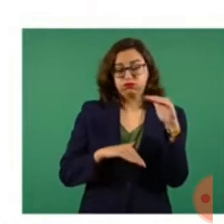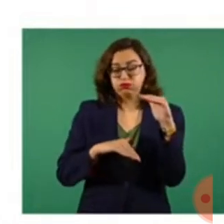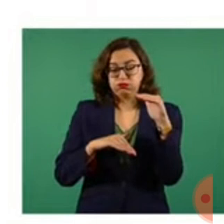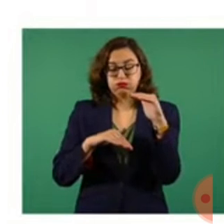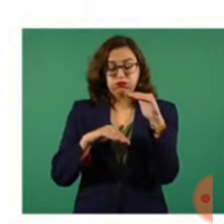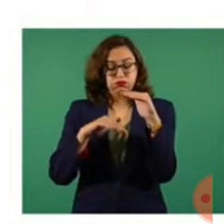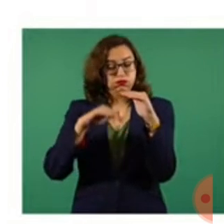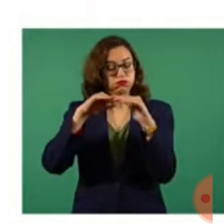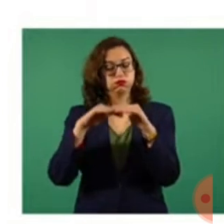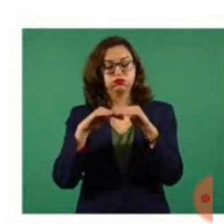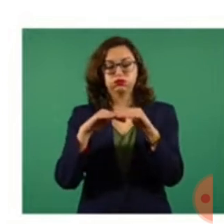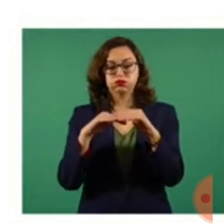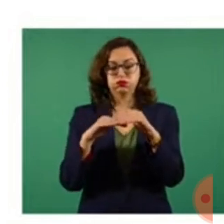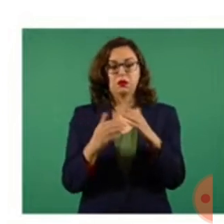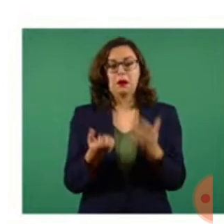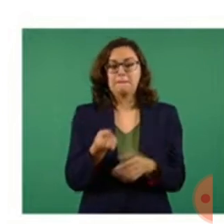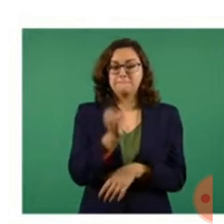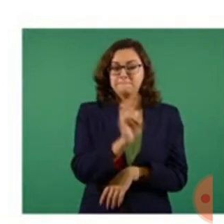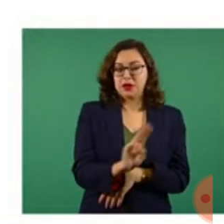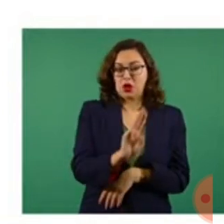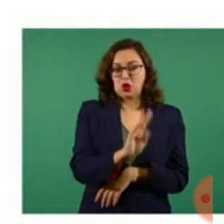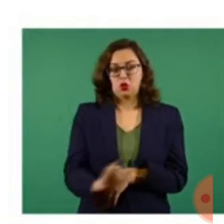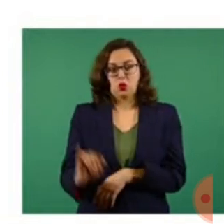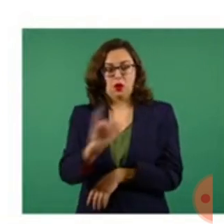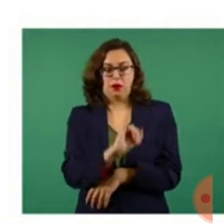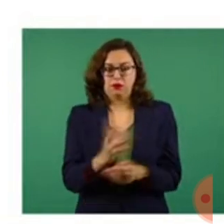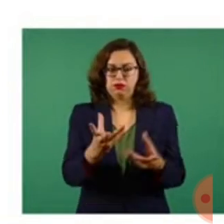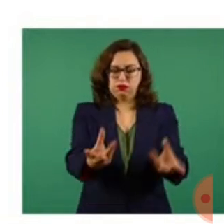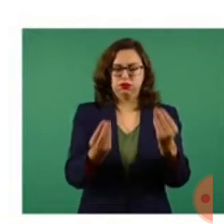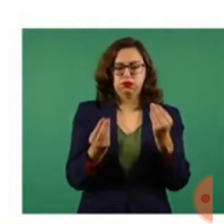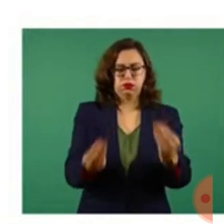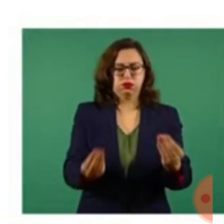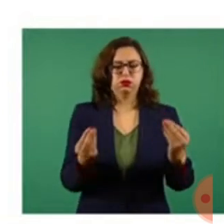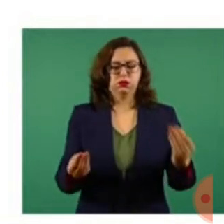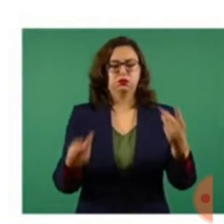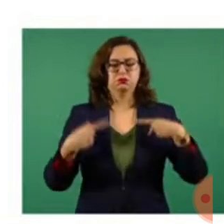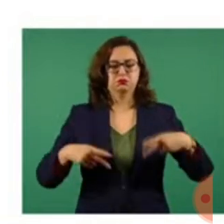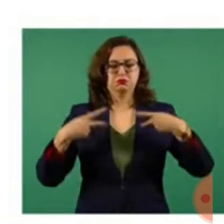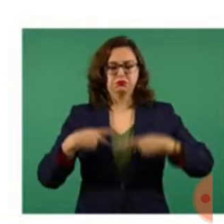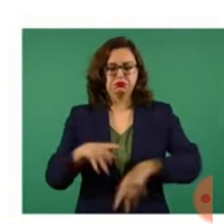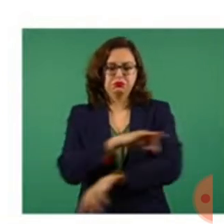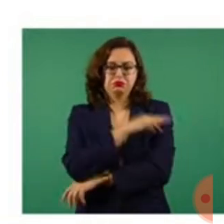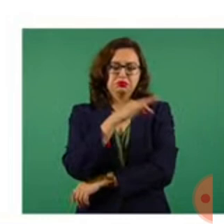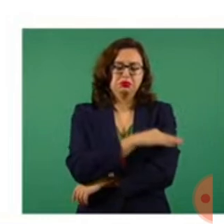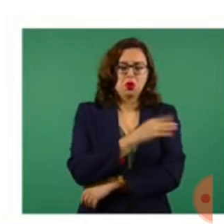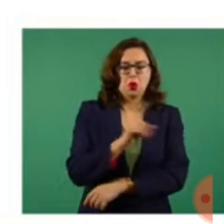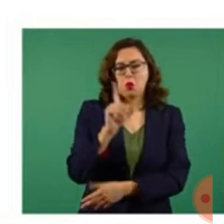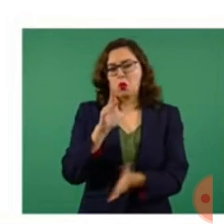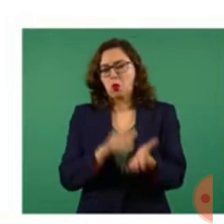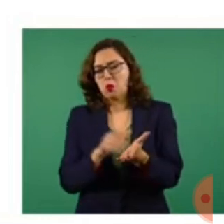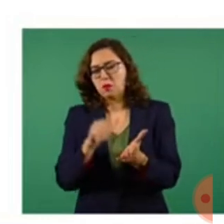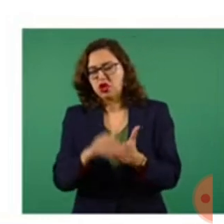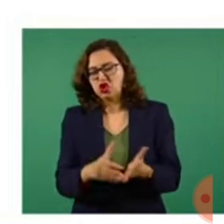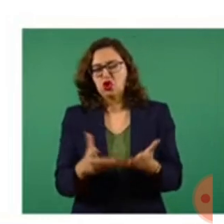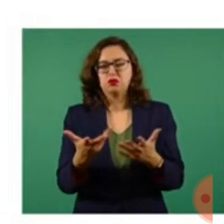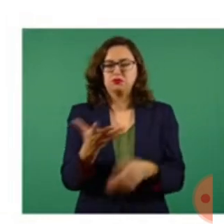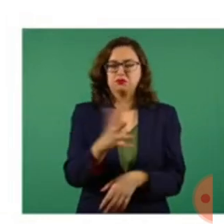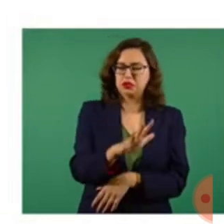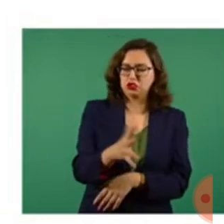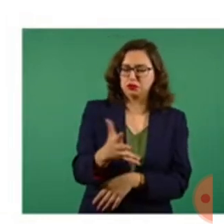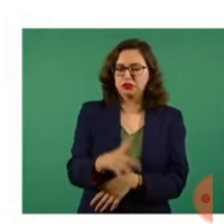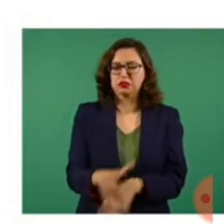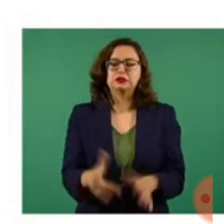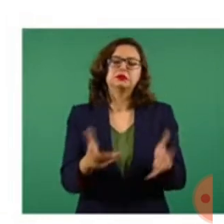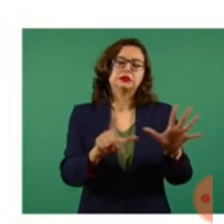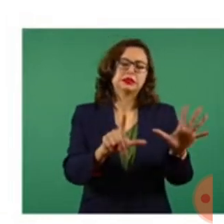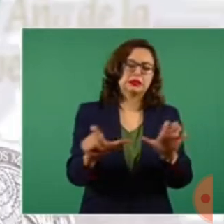vacunación diaria los miércoles o los jueves, generalmente arriba del 1,000,000 de dosis, como ya decía el presidente, con un promedio